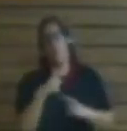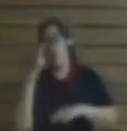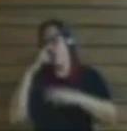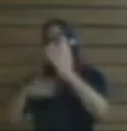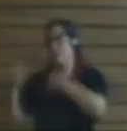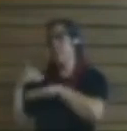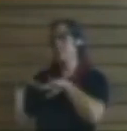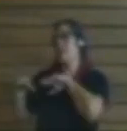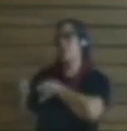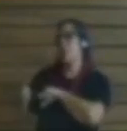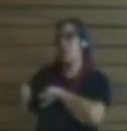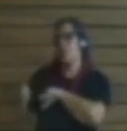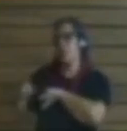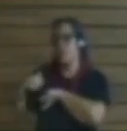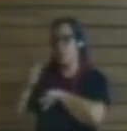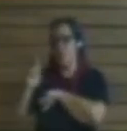usted?